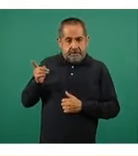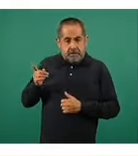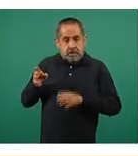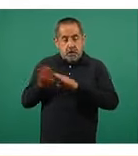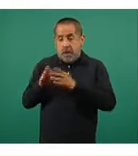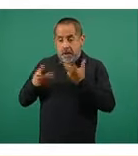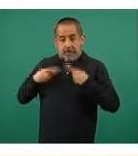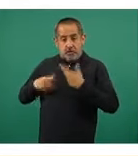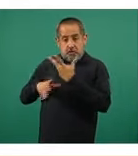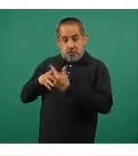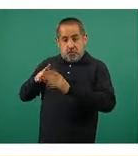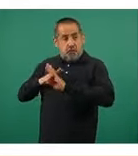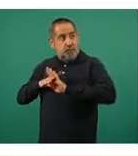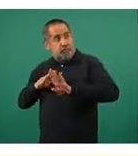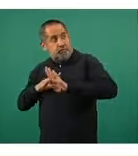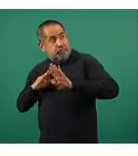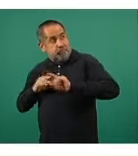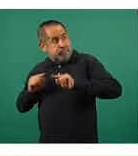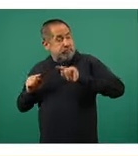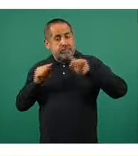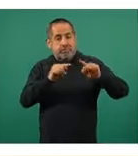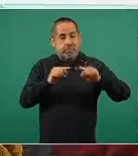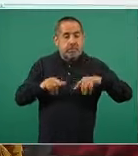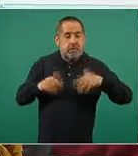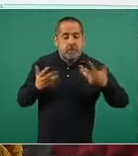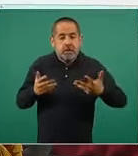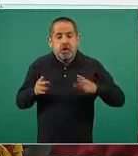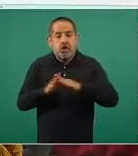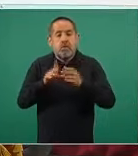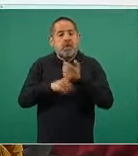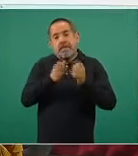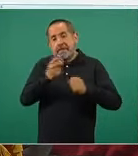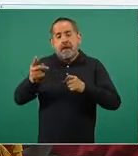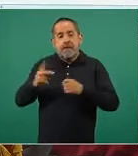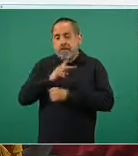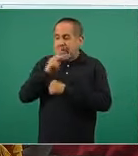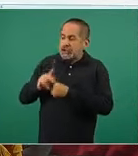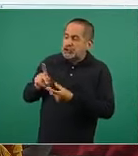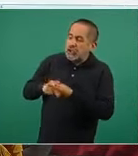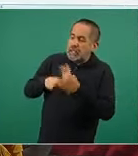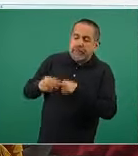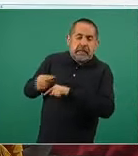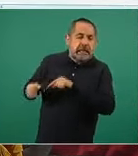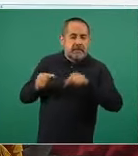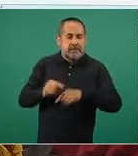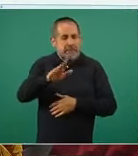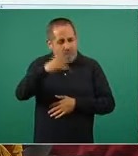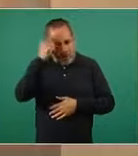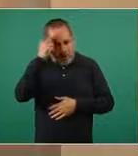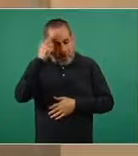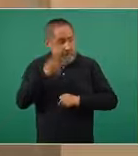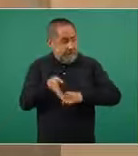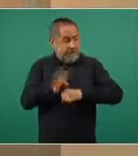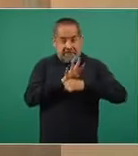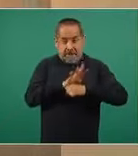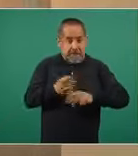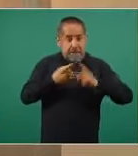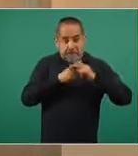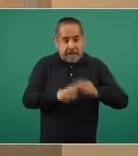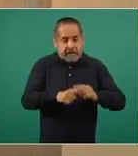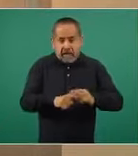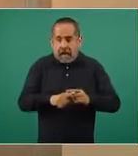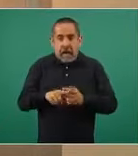población migrante claramente proviene de determinados países de origen. Cuando inició la pandemia,